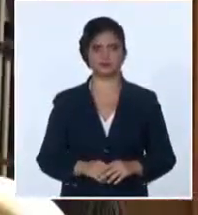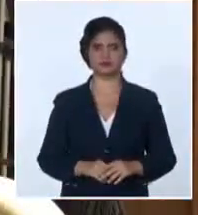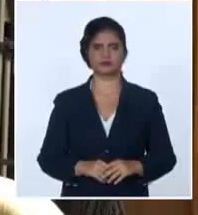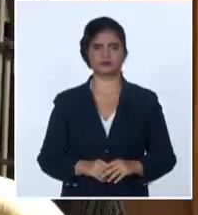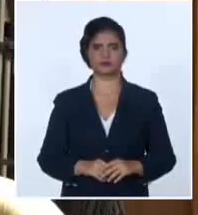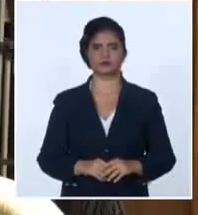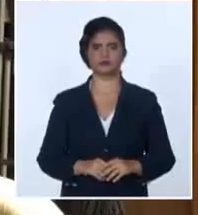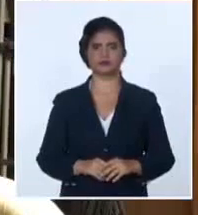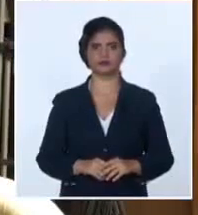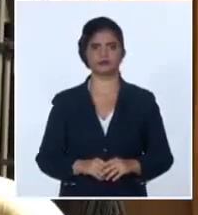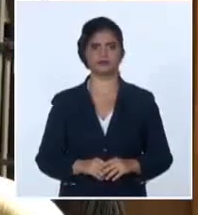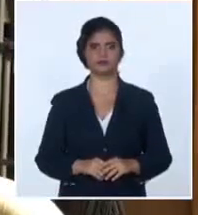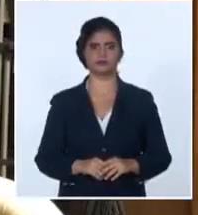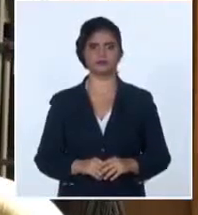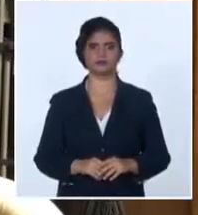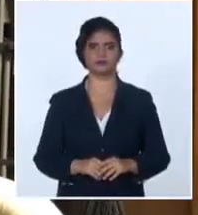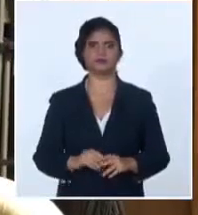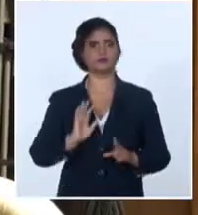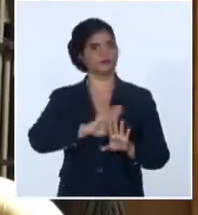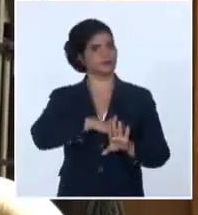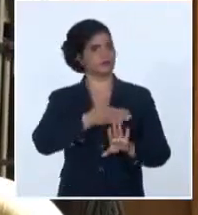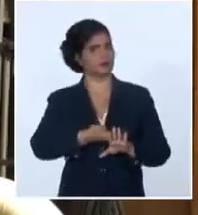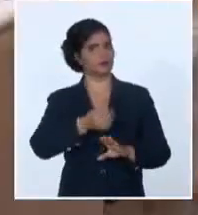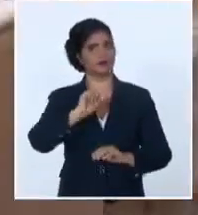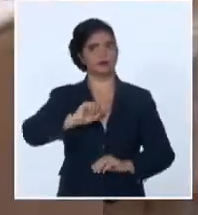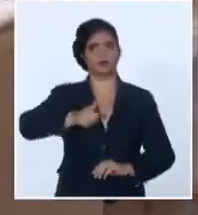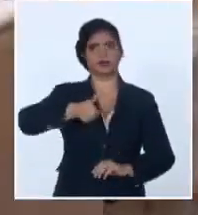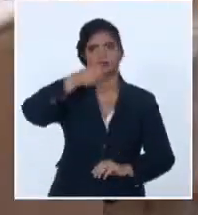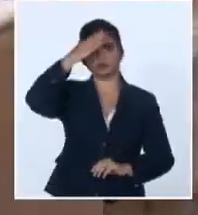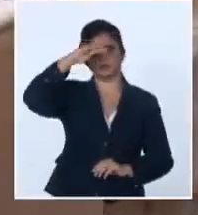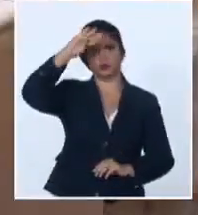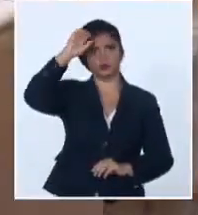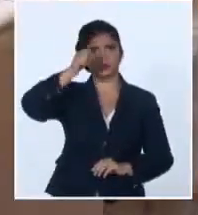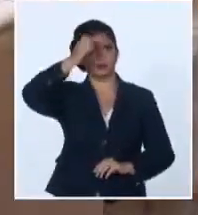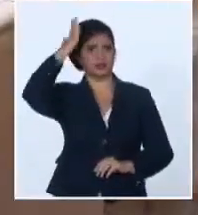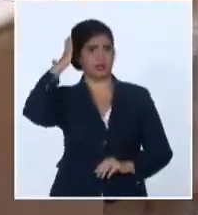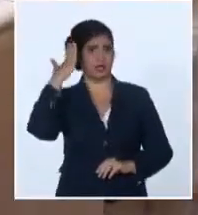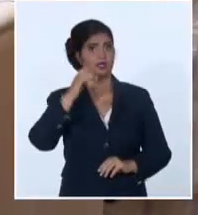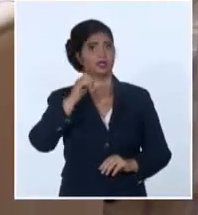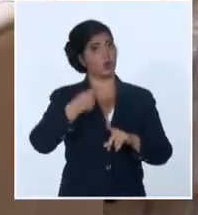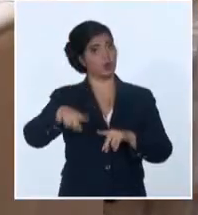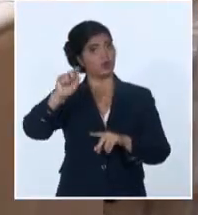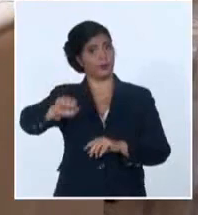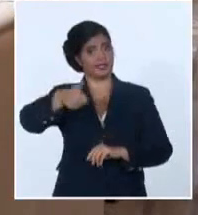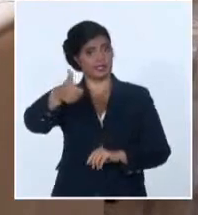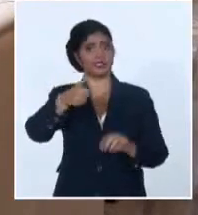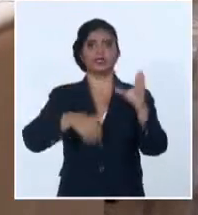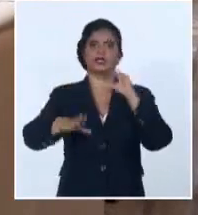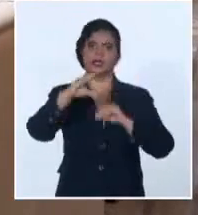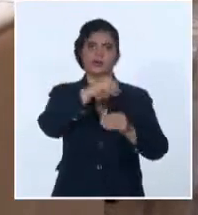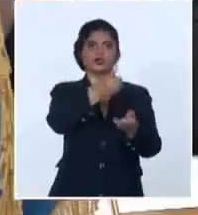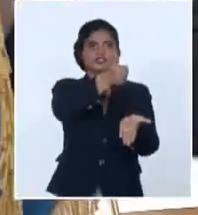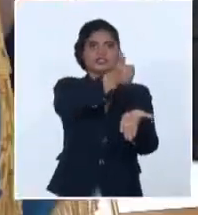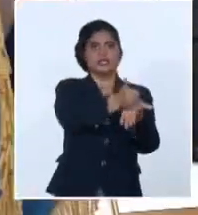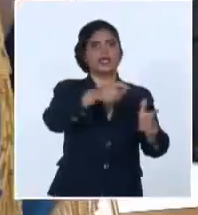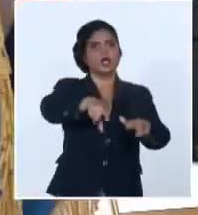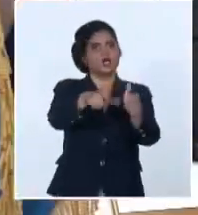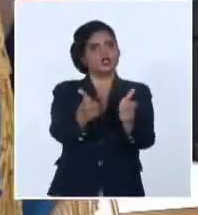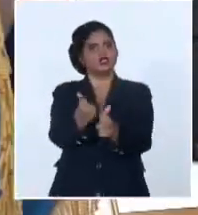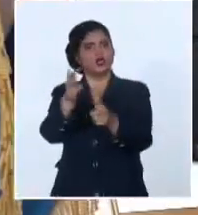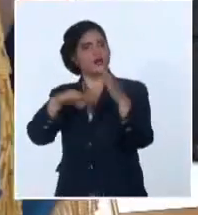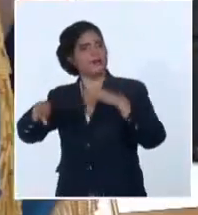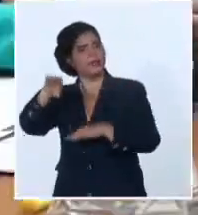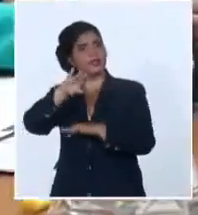pueblos. Posteriormente, Díaz-Canel y João Lourenço intervinieron en la sede del Consejo de Ministros angolano, donde ambas